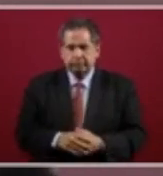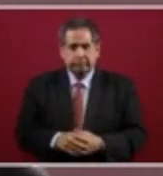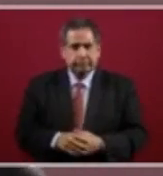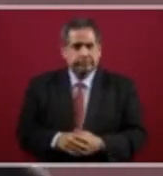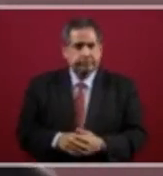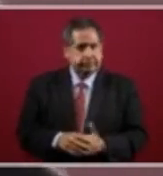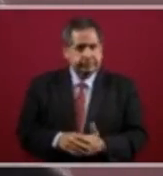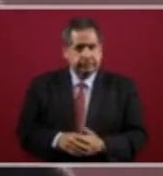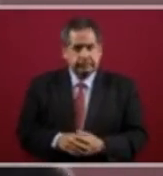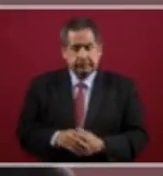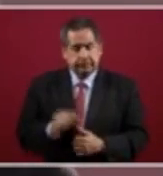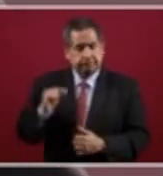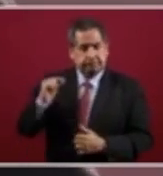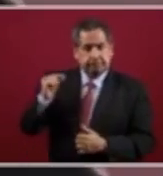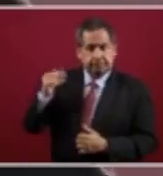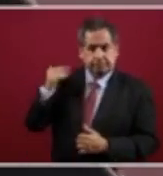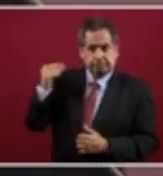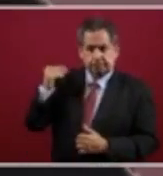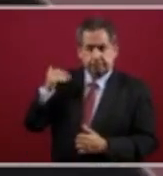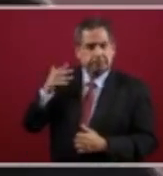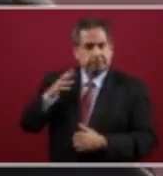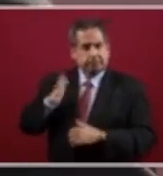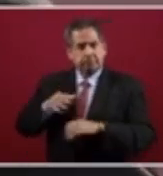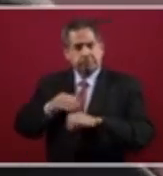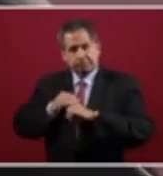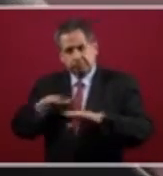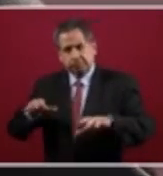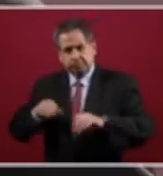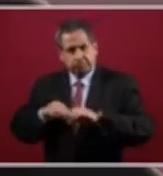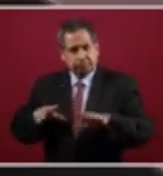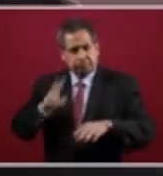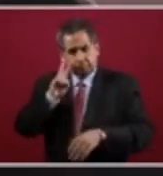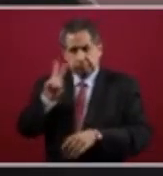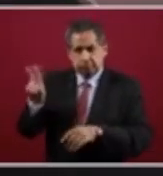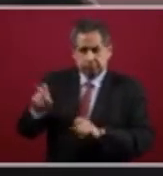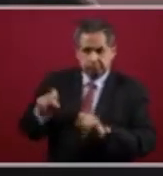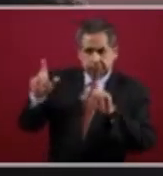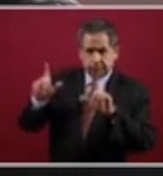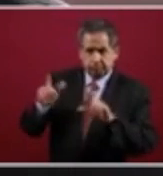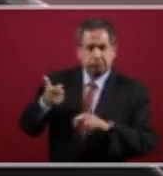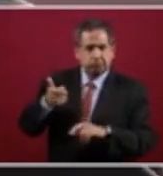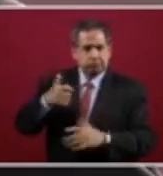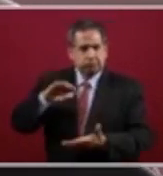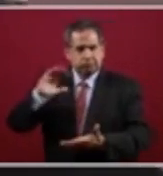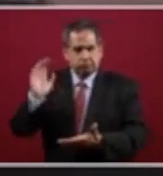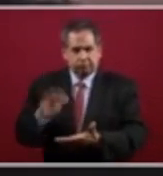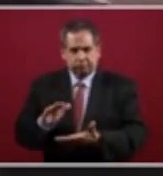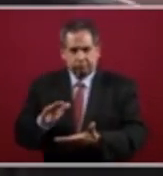Acabamos de dar a conocer cuánto es la reducción